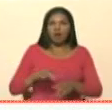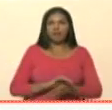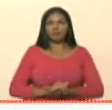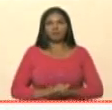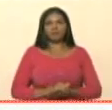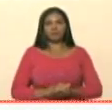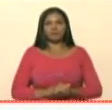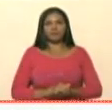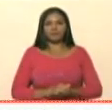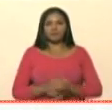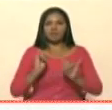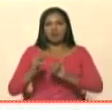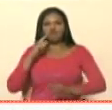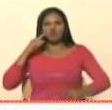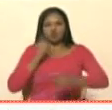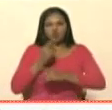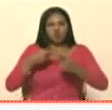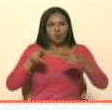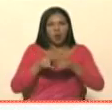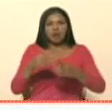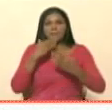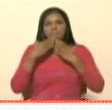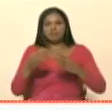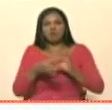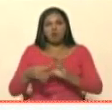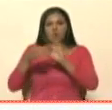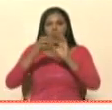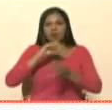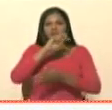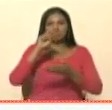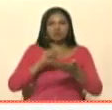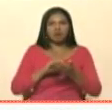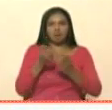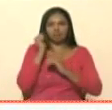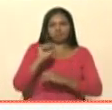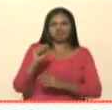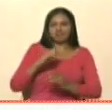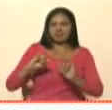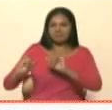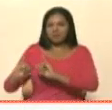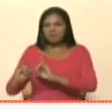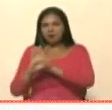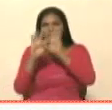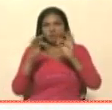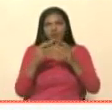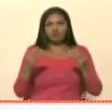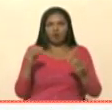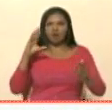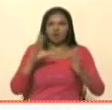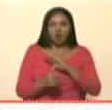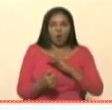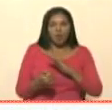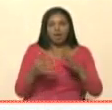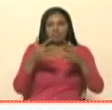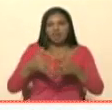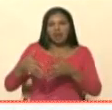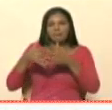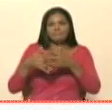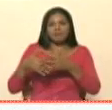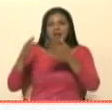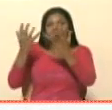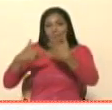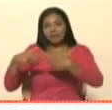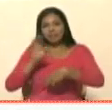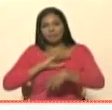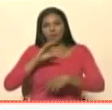Norteamérica. Así lo denuncio y pido a la Unión Nacional para repudiar este pillaje y este robo de la empresa Citgo, que le